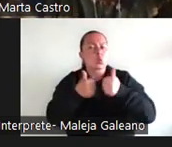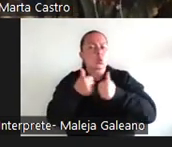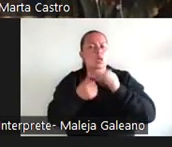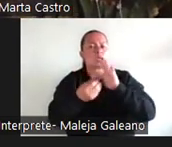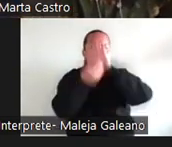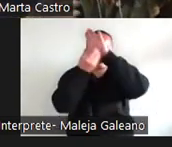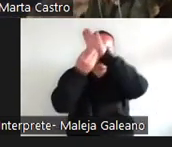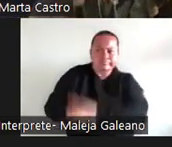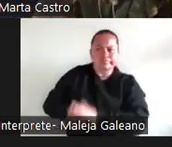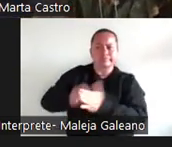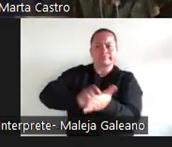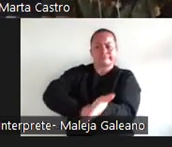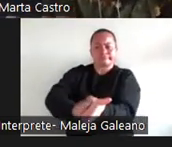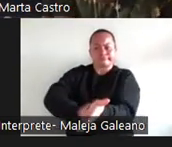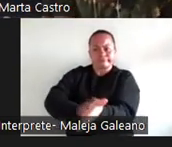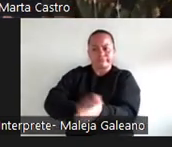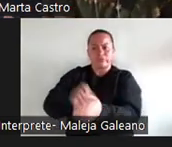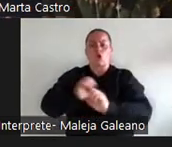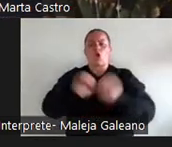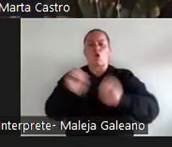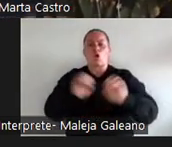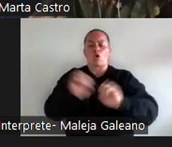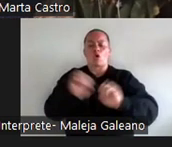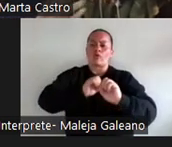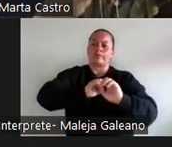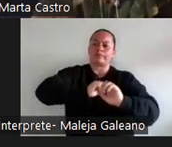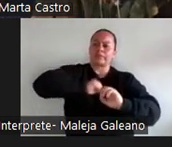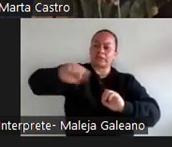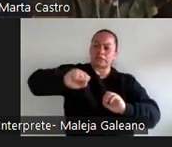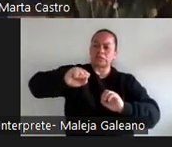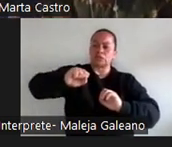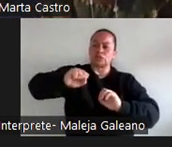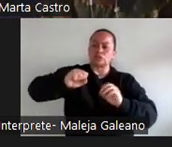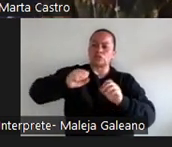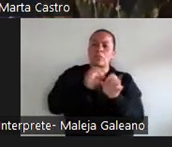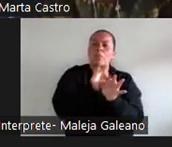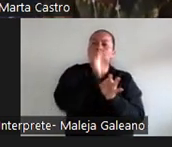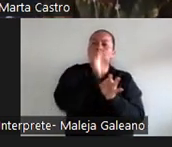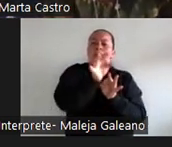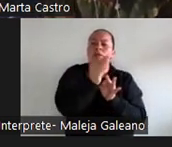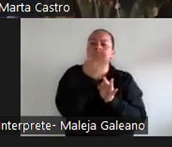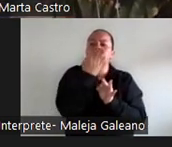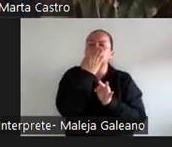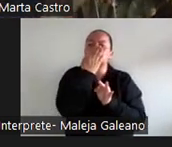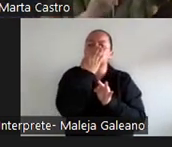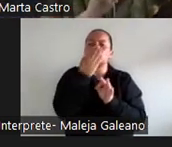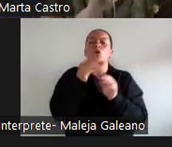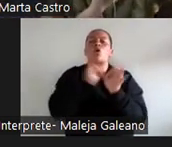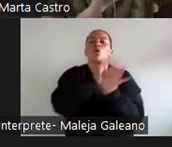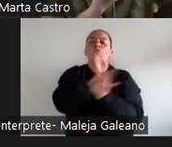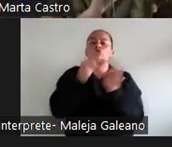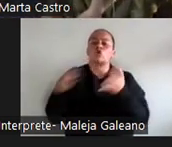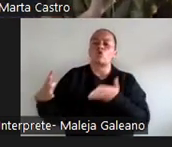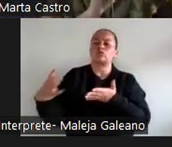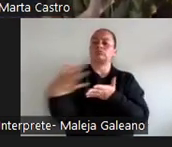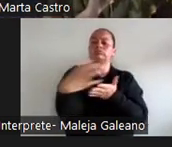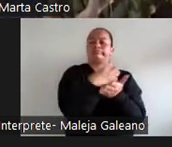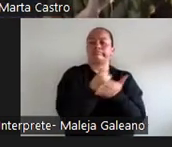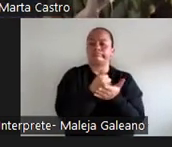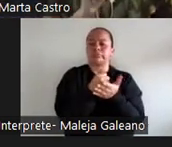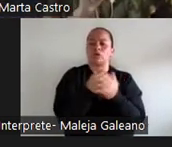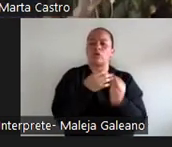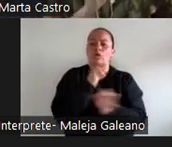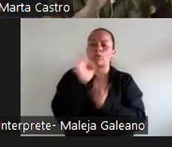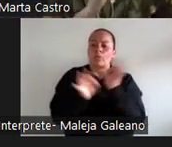racial con los d de los pueblos indígenas con los mecanismos colectivos de cuidado que creo que no tenemos que perder de